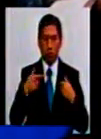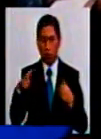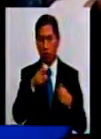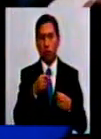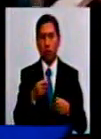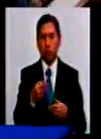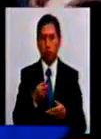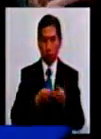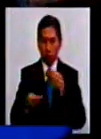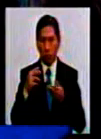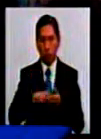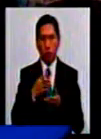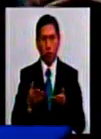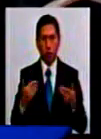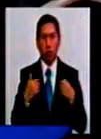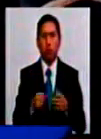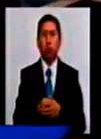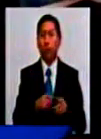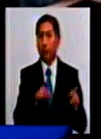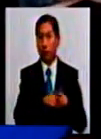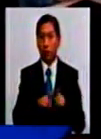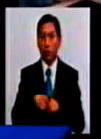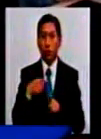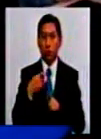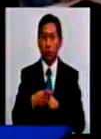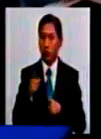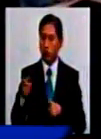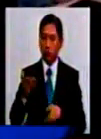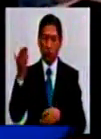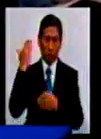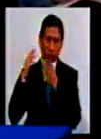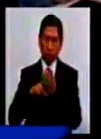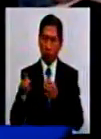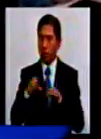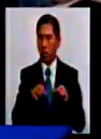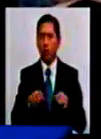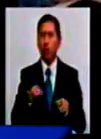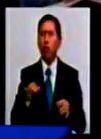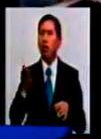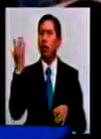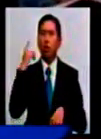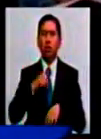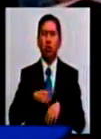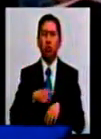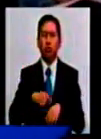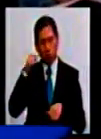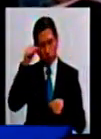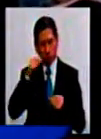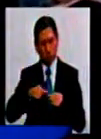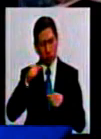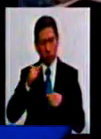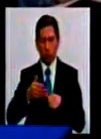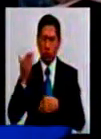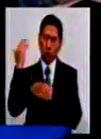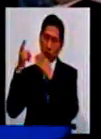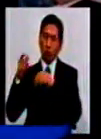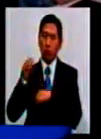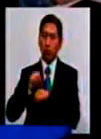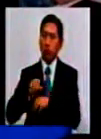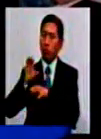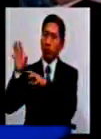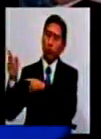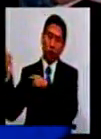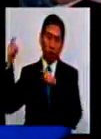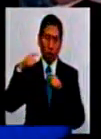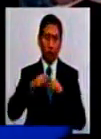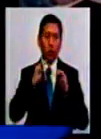agrícolas, del mismo modo en que sus ancestros lo habían hecho desde tiempos inmemoriales, desde las montañas hasta el